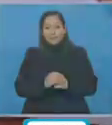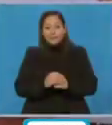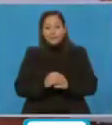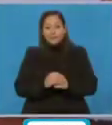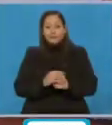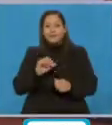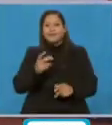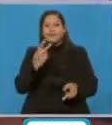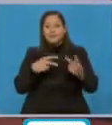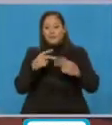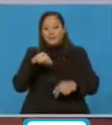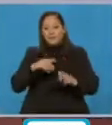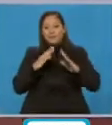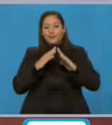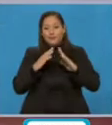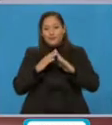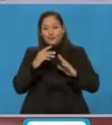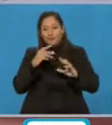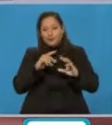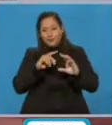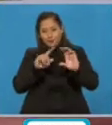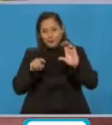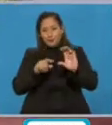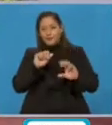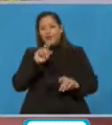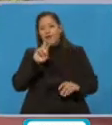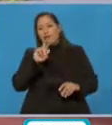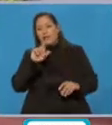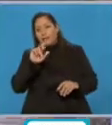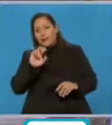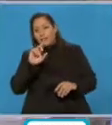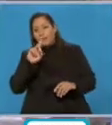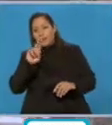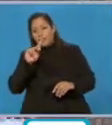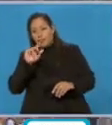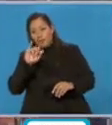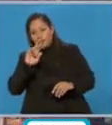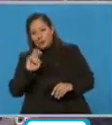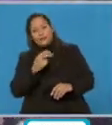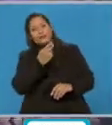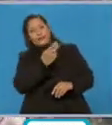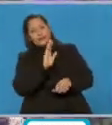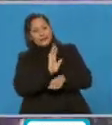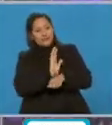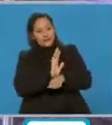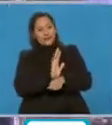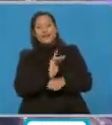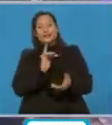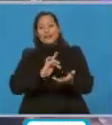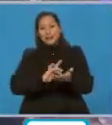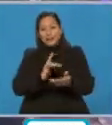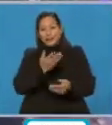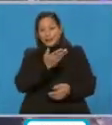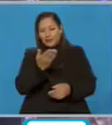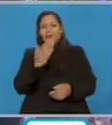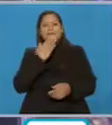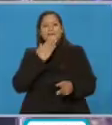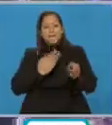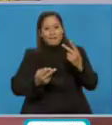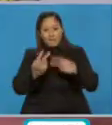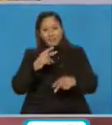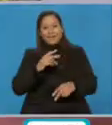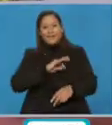El día de hoy recibimos aquí en la casa de tu ciudad es Aurélie Dupiré, una crítica de cine. Muchas gracias, Aurélie. No, gracias a ustedes. Bienvenida.